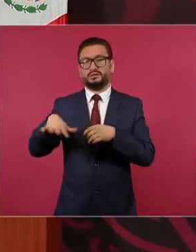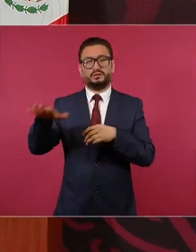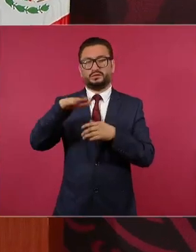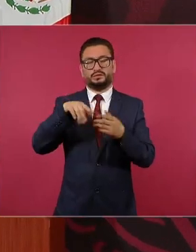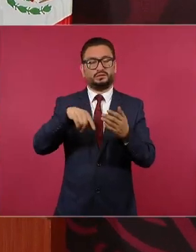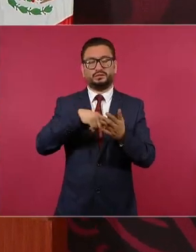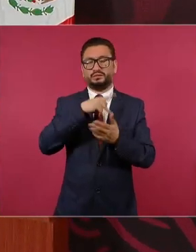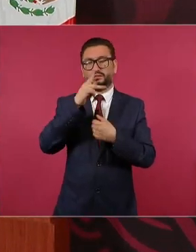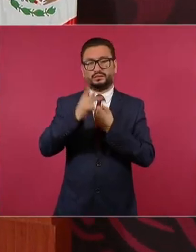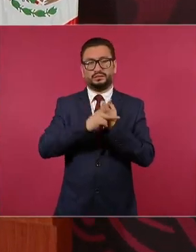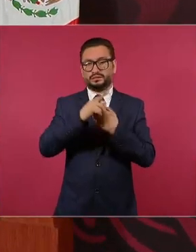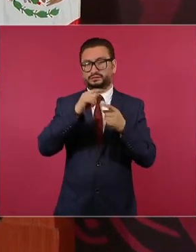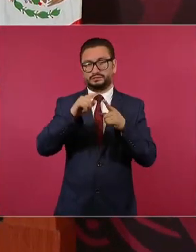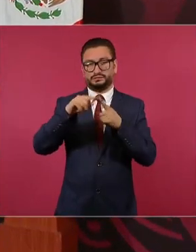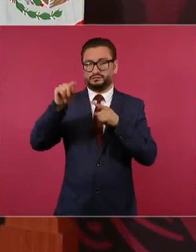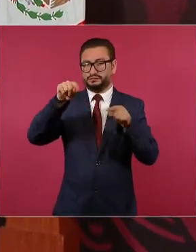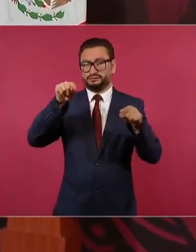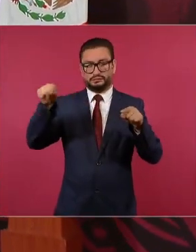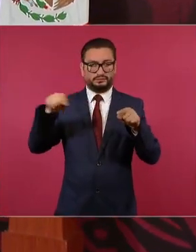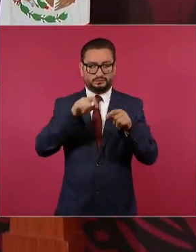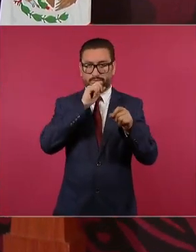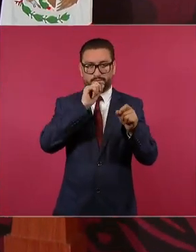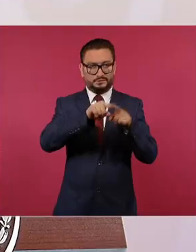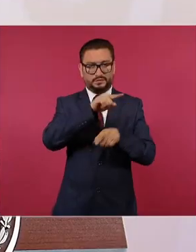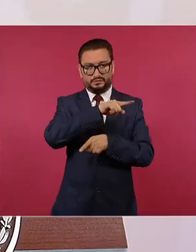lados, es lo mismo.